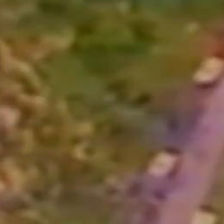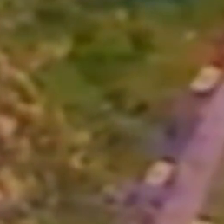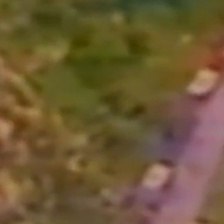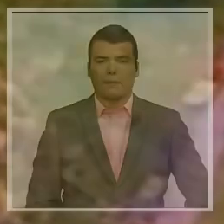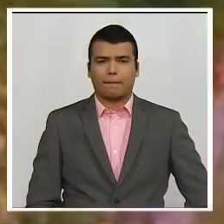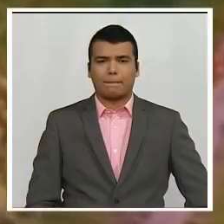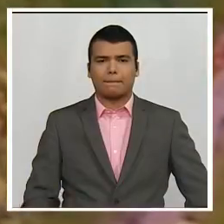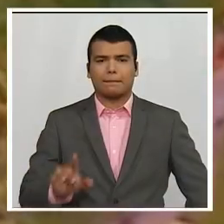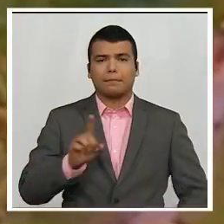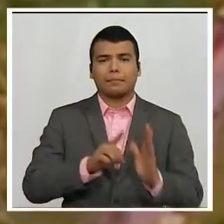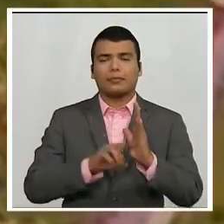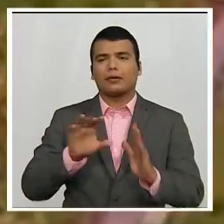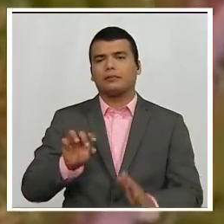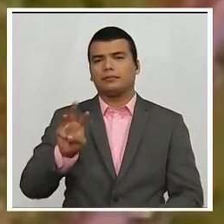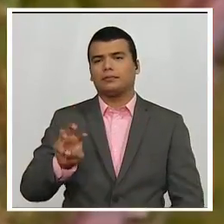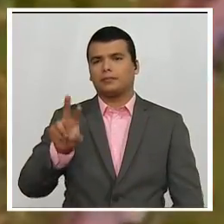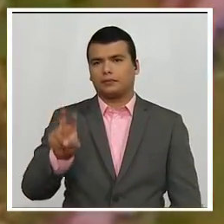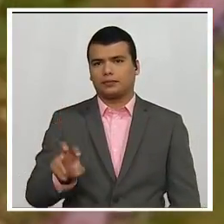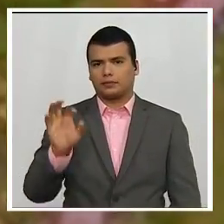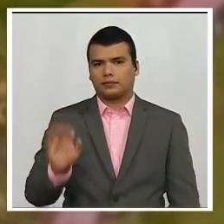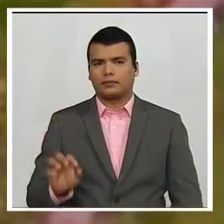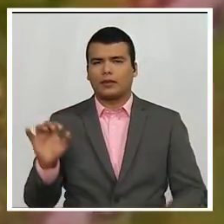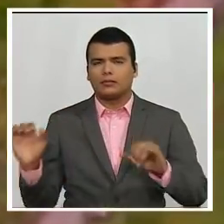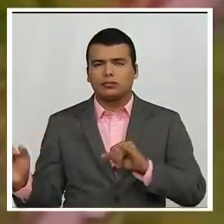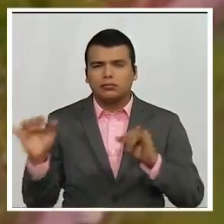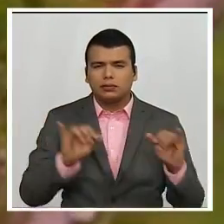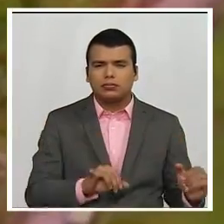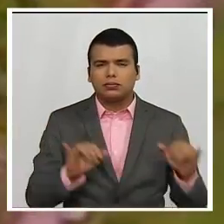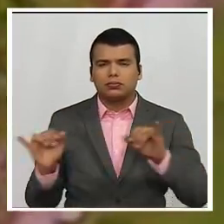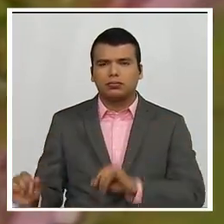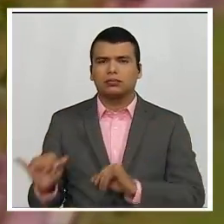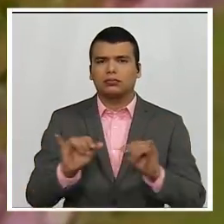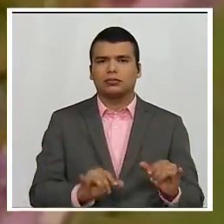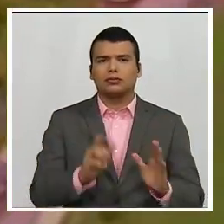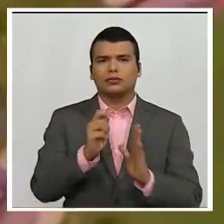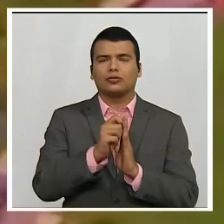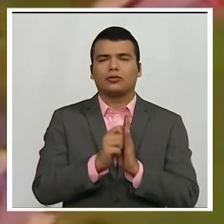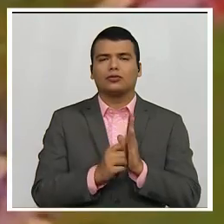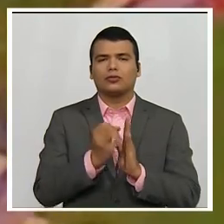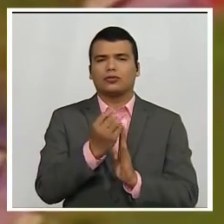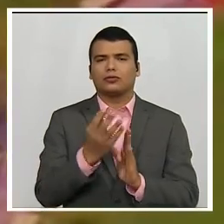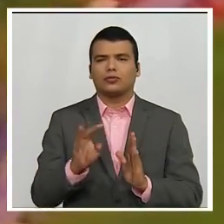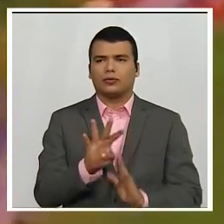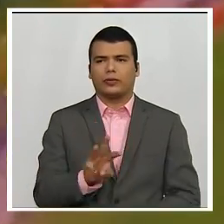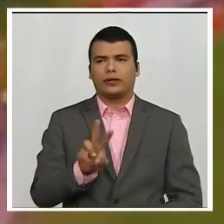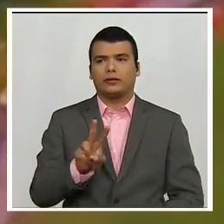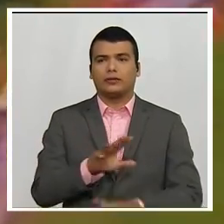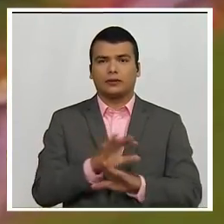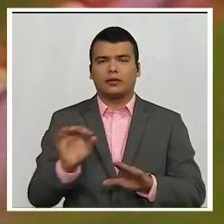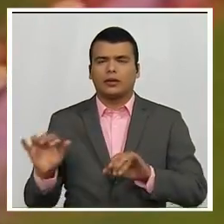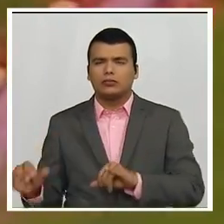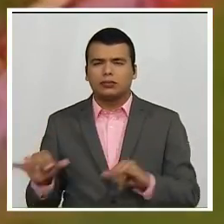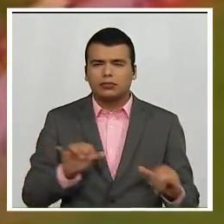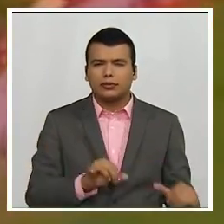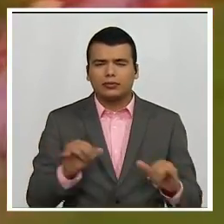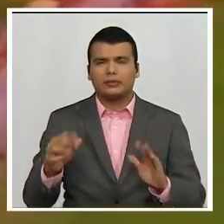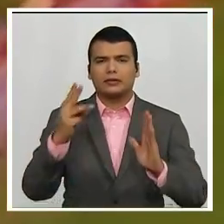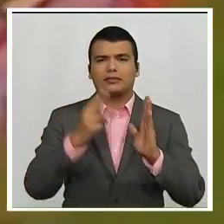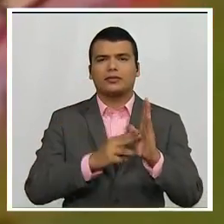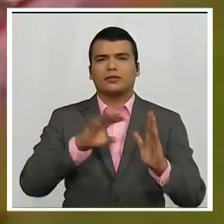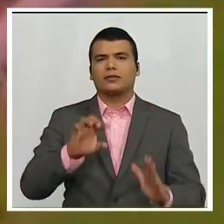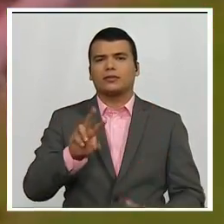en 1987 se realizó la versión número 42 de la vuelta españa con un recorrido de tres mil